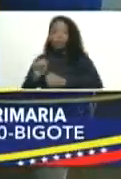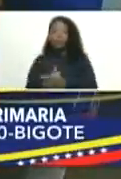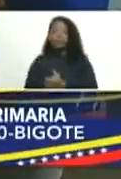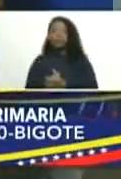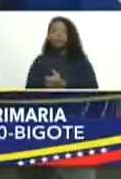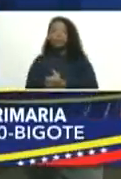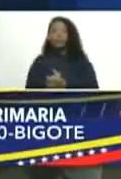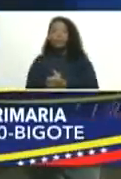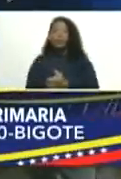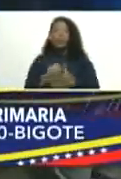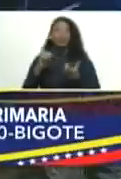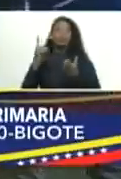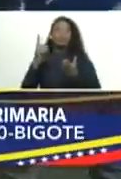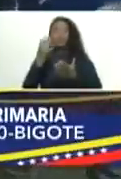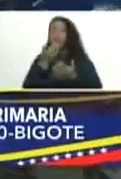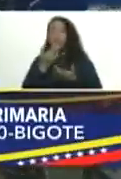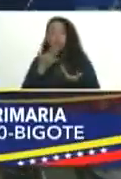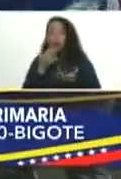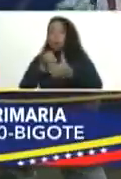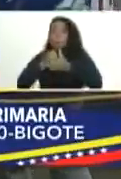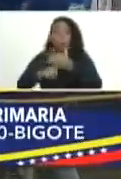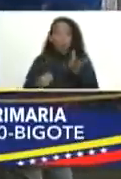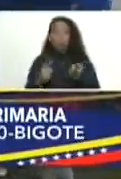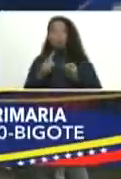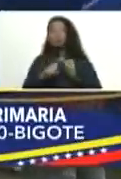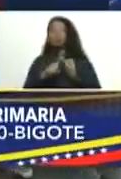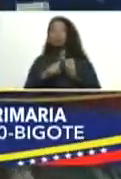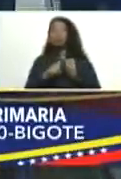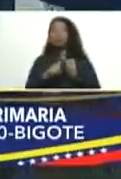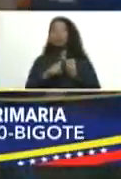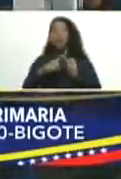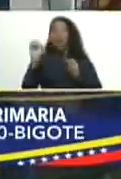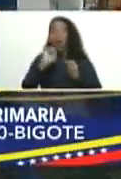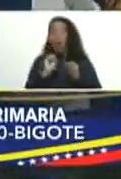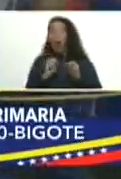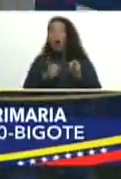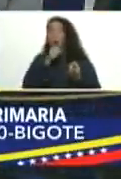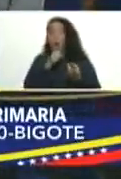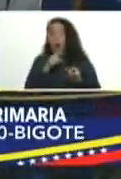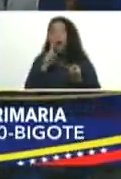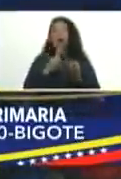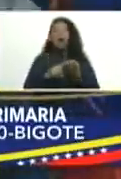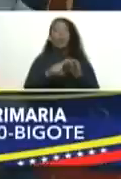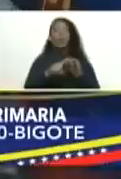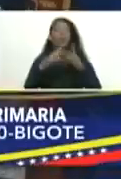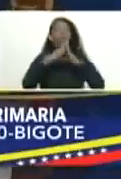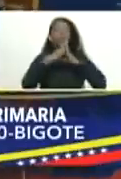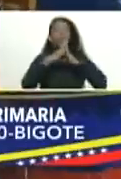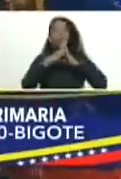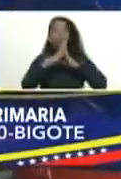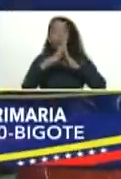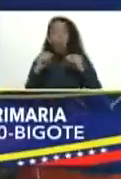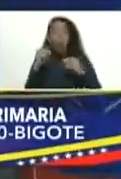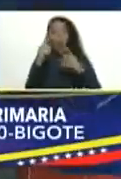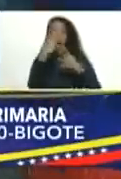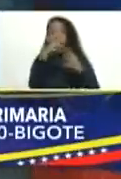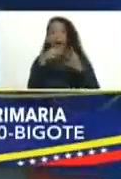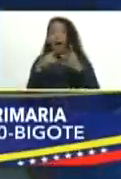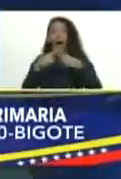UCI neonatales, a nivel de UCI adultos, que tenemos todas las herramientas